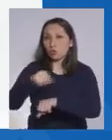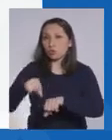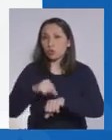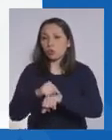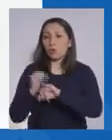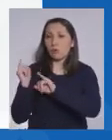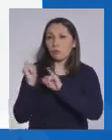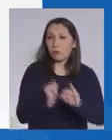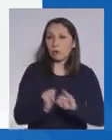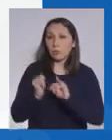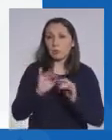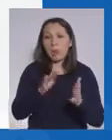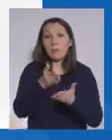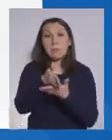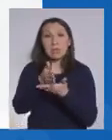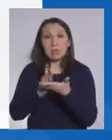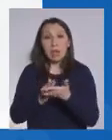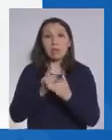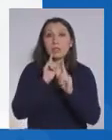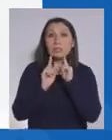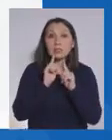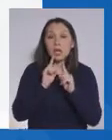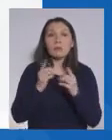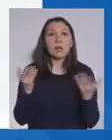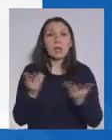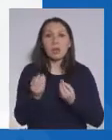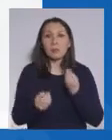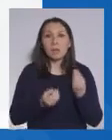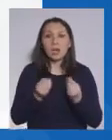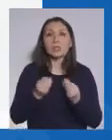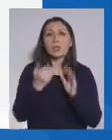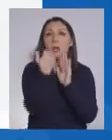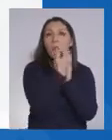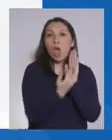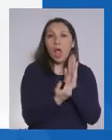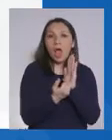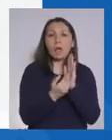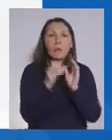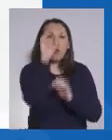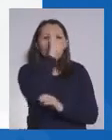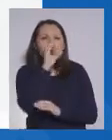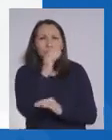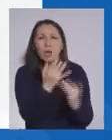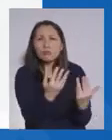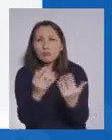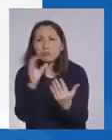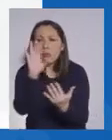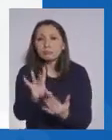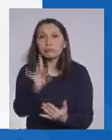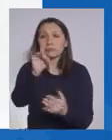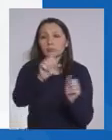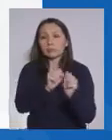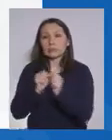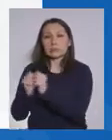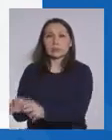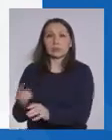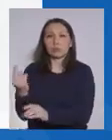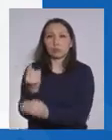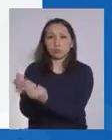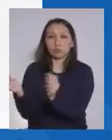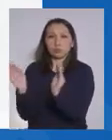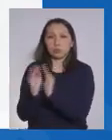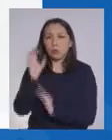cerca de la mitad de estos exámenes son debidos al programa de testear trazar y aislar y de ellos la